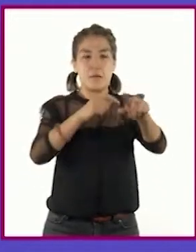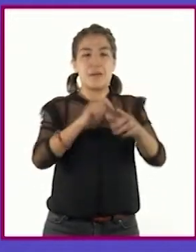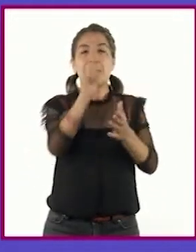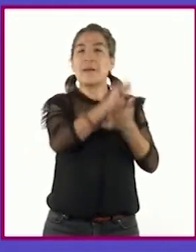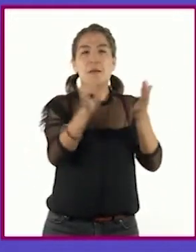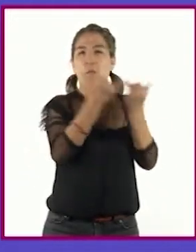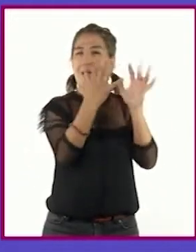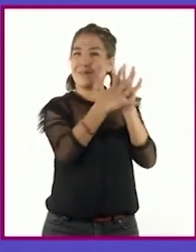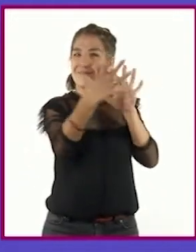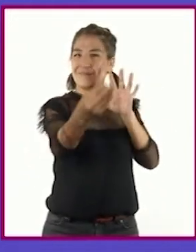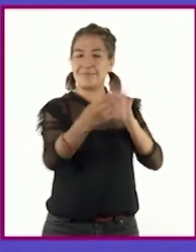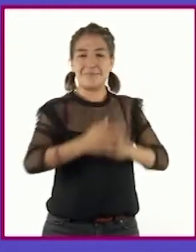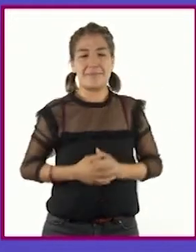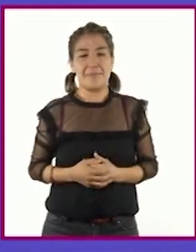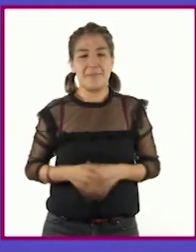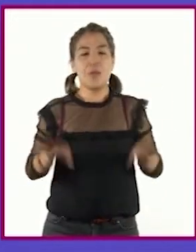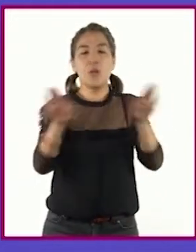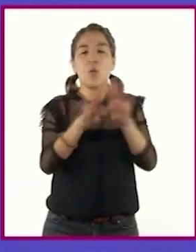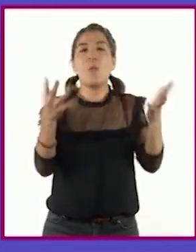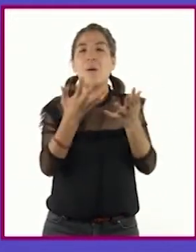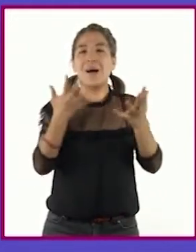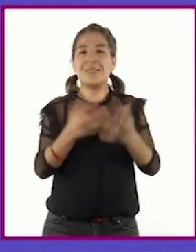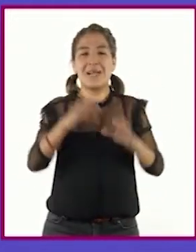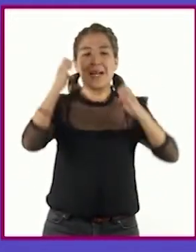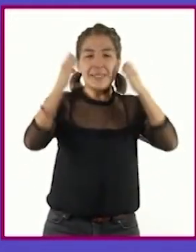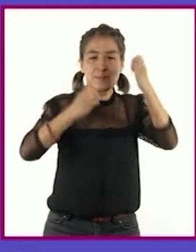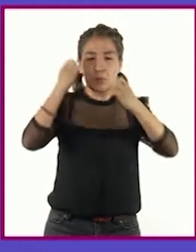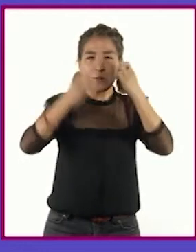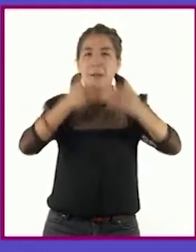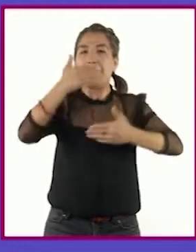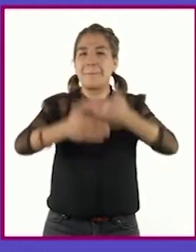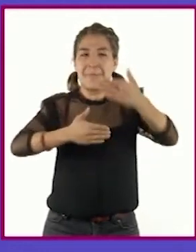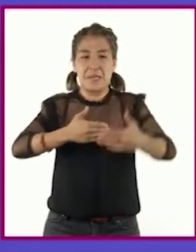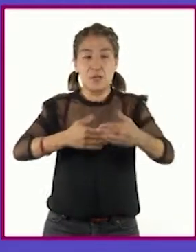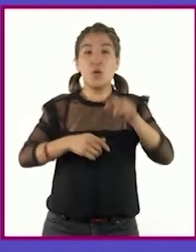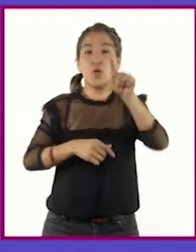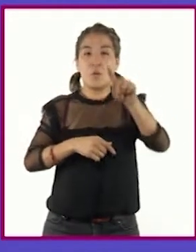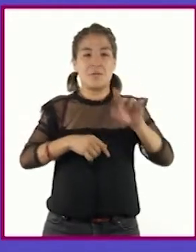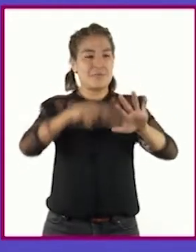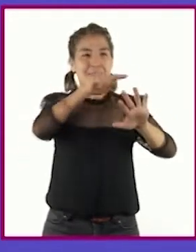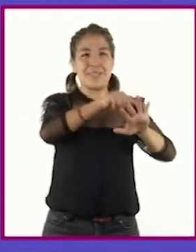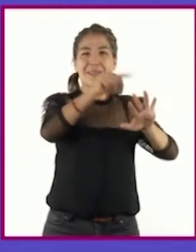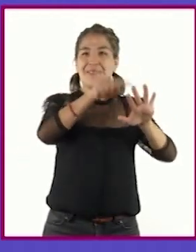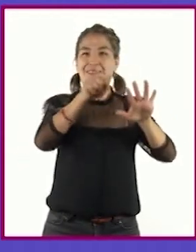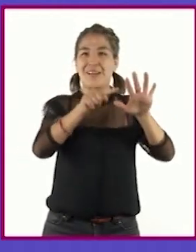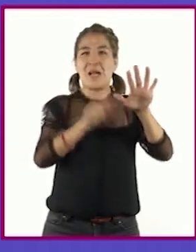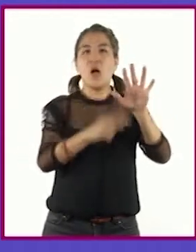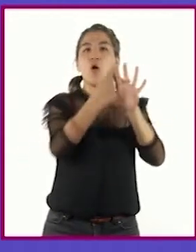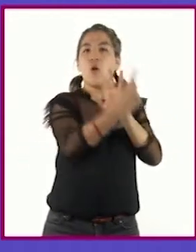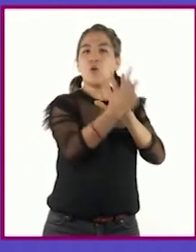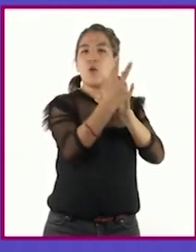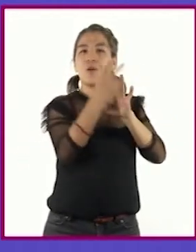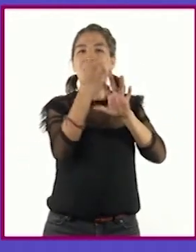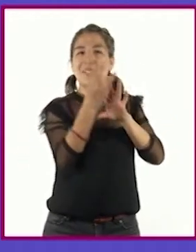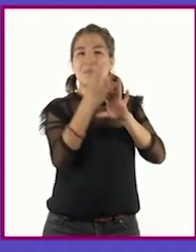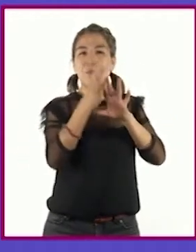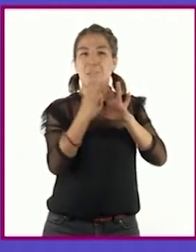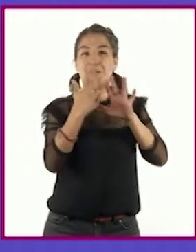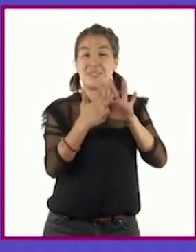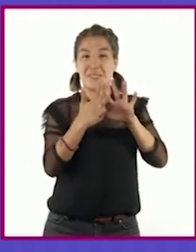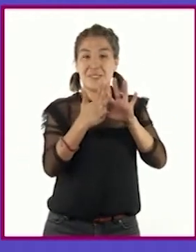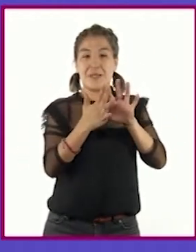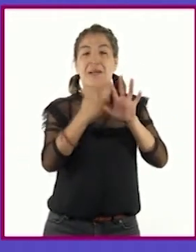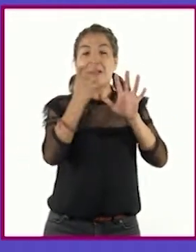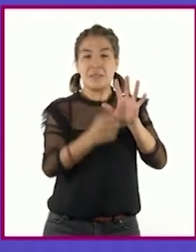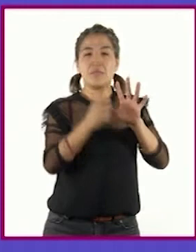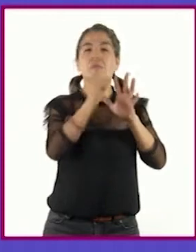pasos para hacer una exposición. En cada dedo de la mano van a escribir los pasos que iremos mencionando y explicando en el transcurso